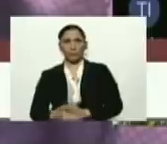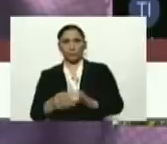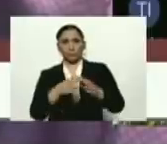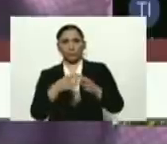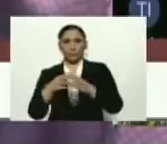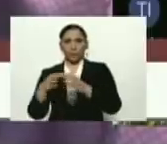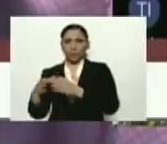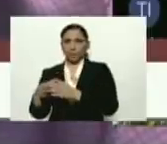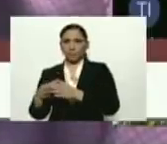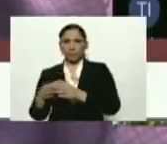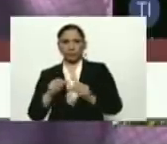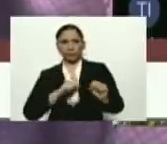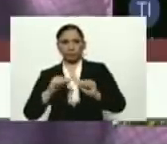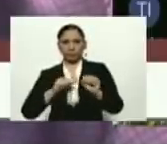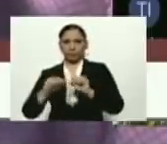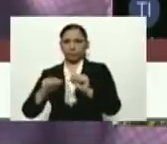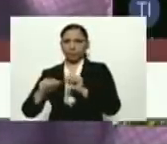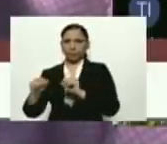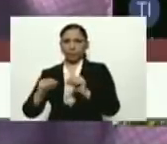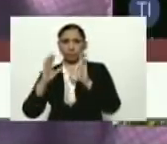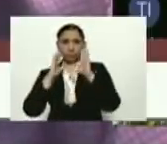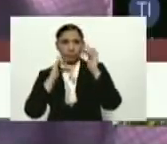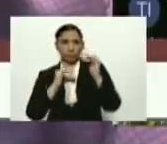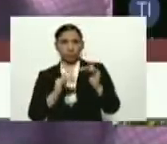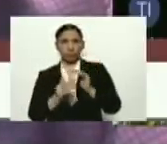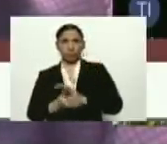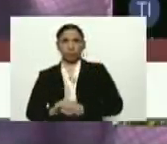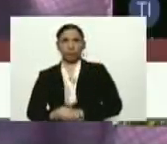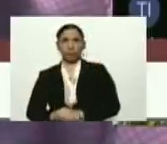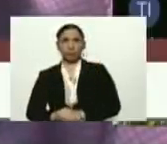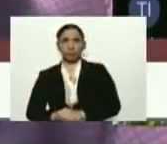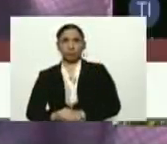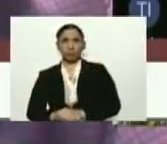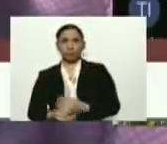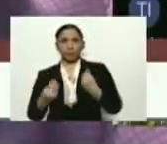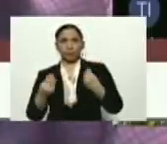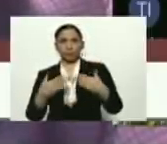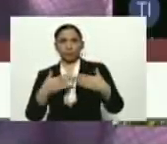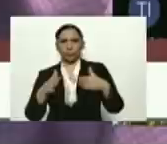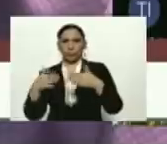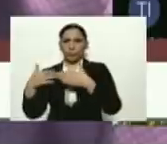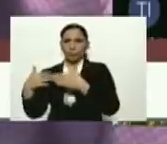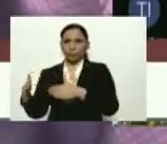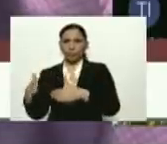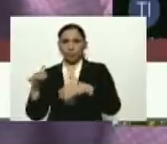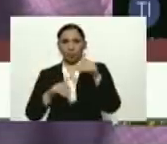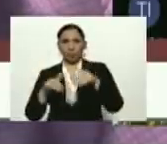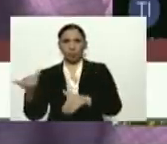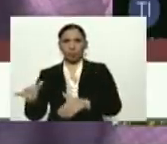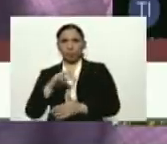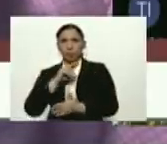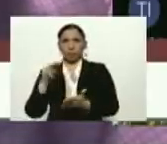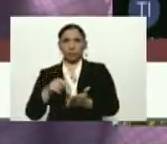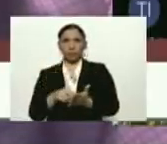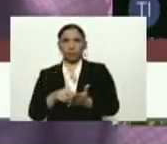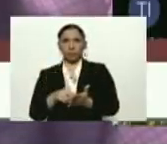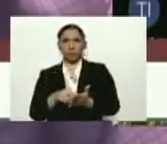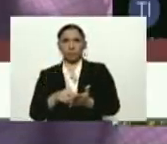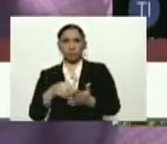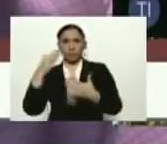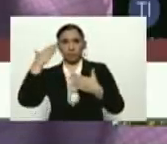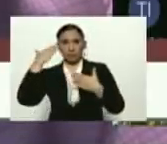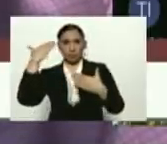organizadas, movilizadas, atentos, por ahora, cómo garantizar las elecciones nacionales.